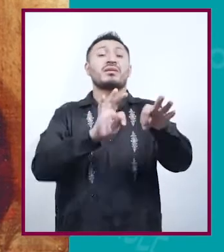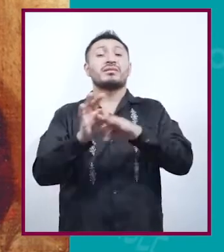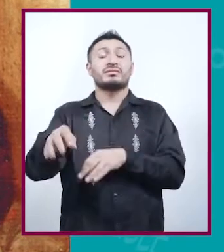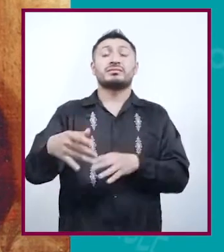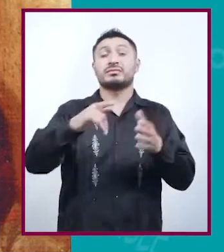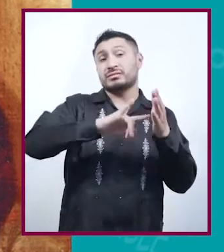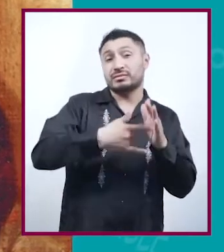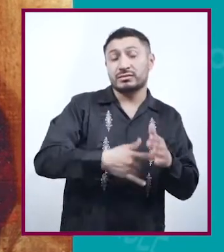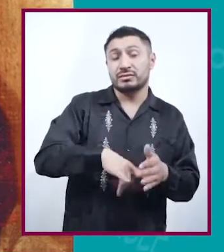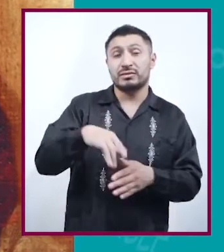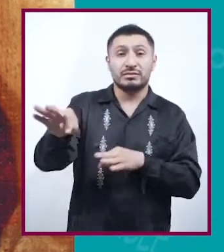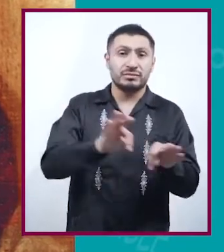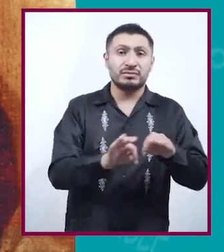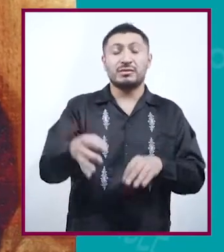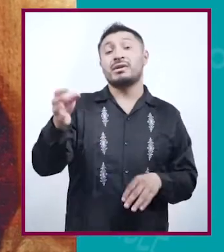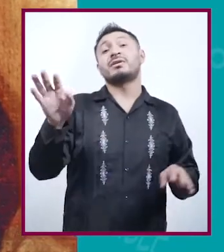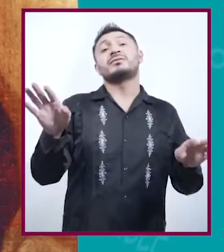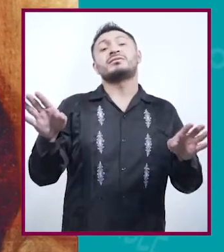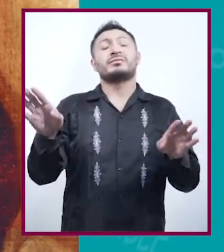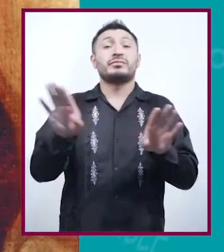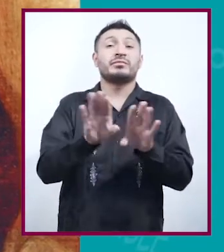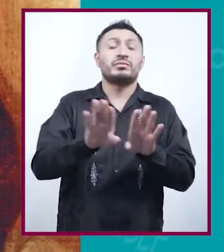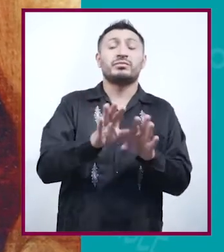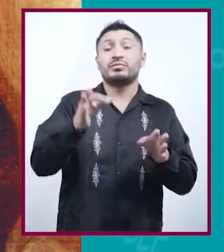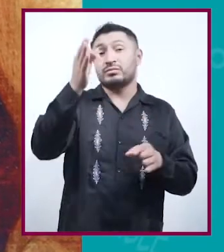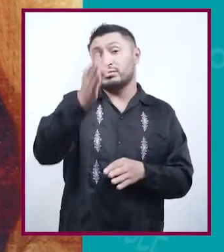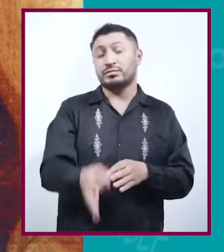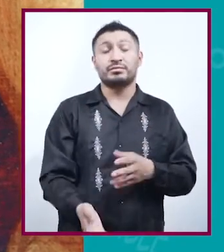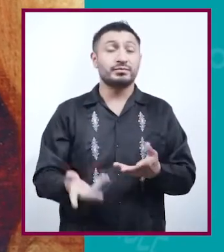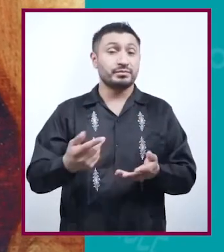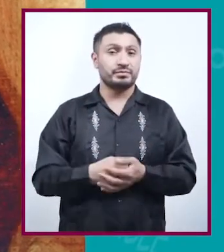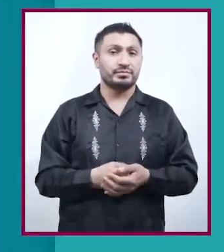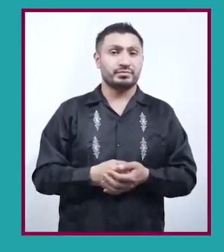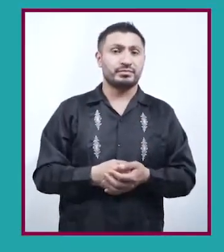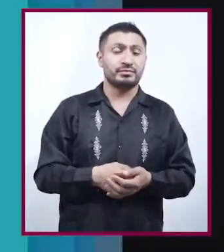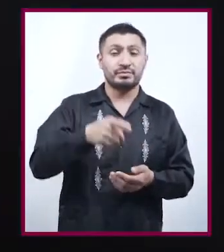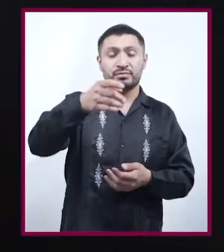la producción, los horarios de trabajo y las condiciones de admisión.